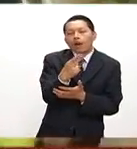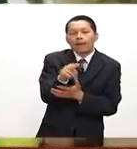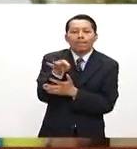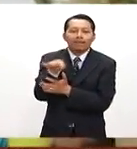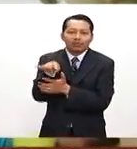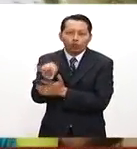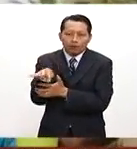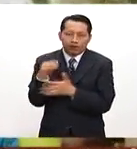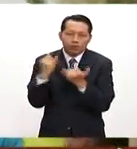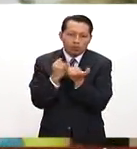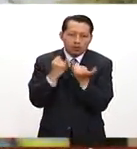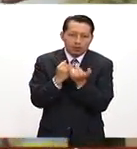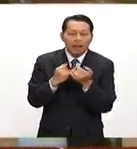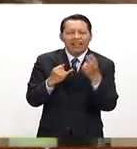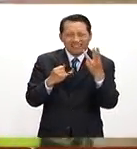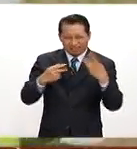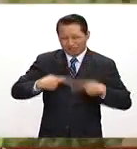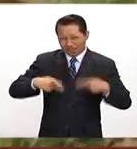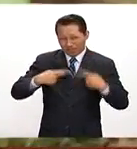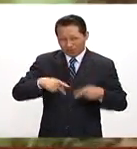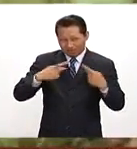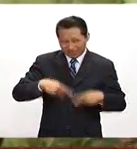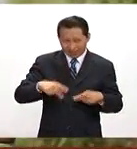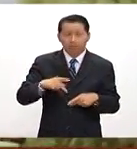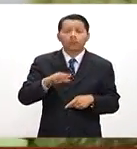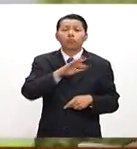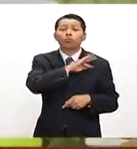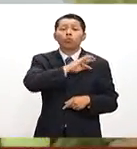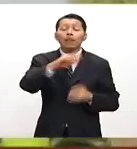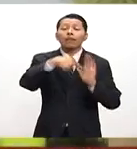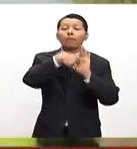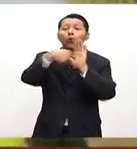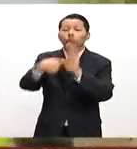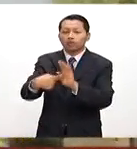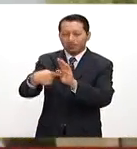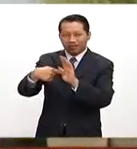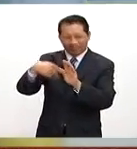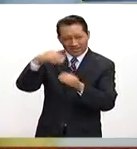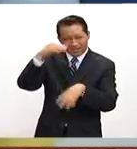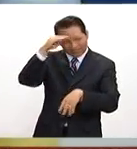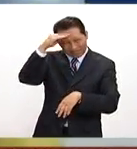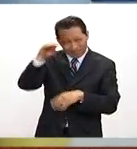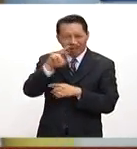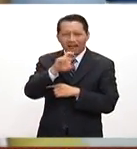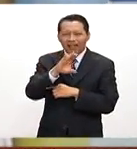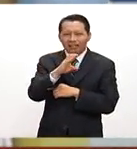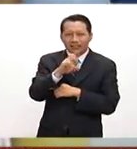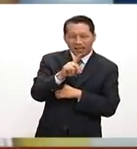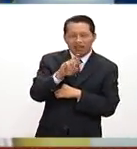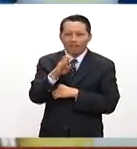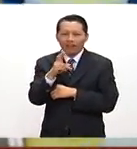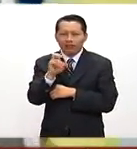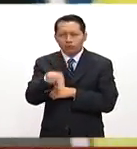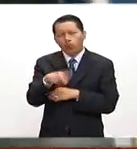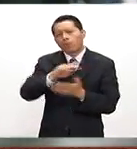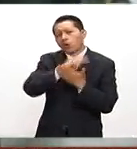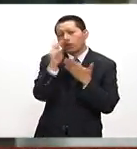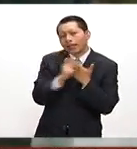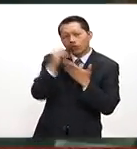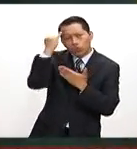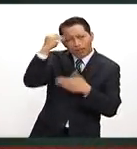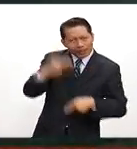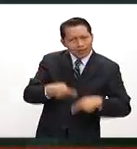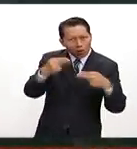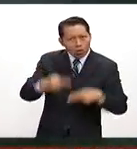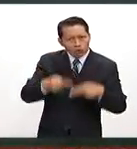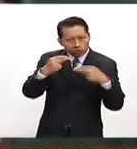3 finalistas van a tener la oportunidad de presentarle directamente al señor Richard Branson sus proyectos, sus ideas de negocio, van a